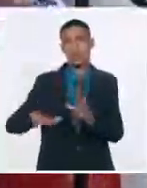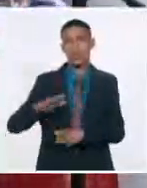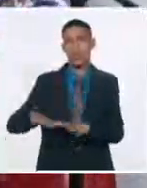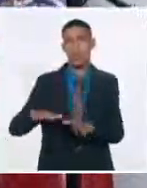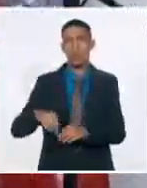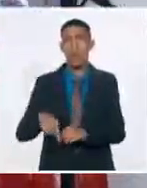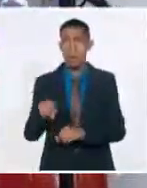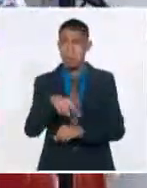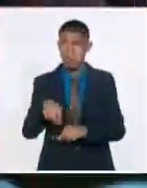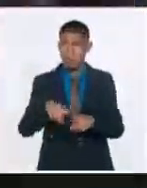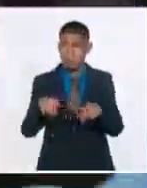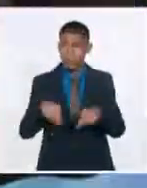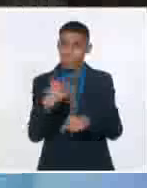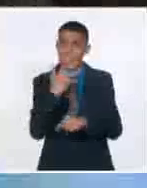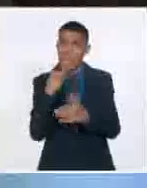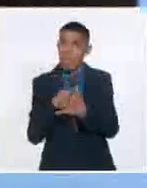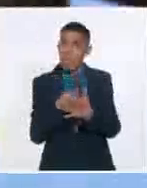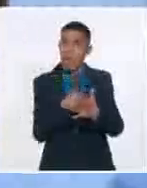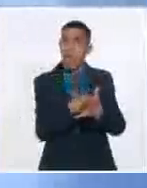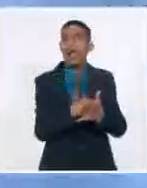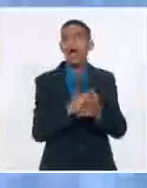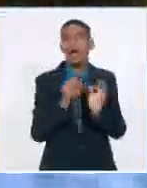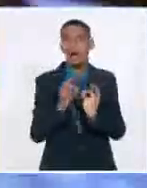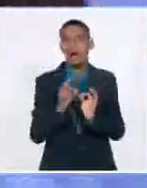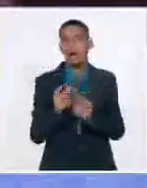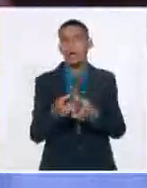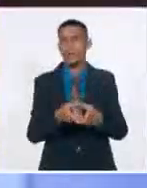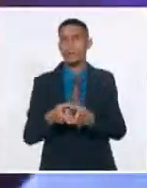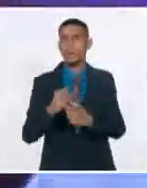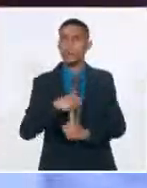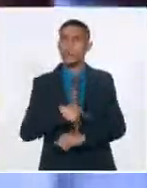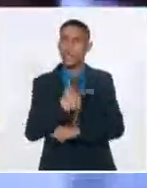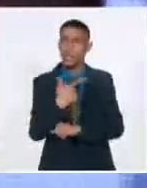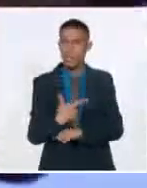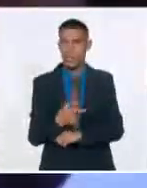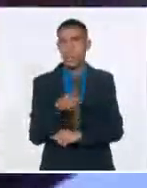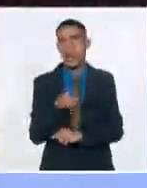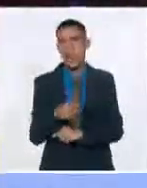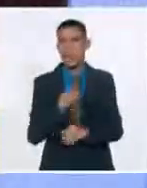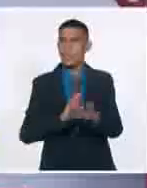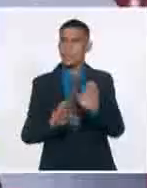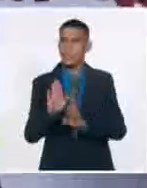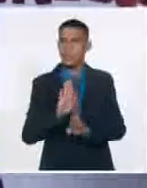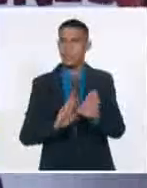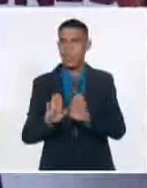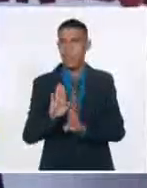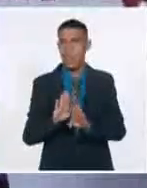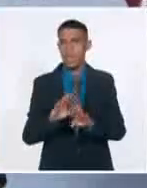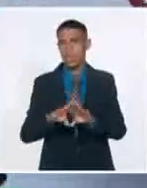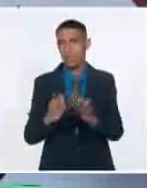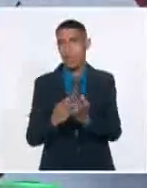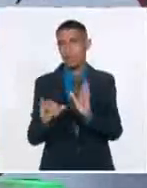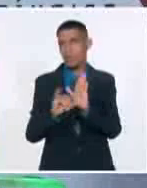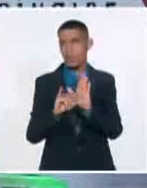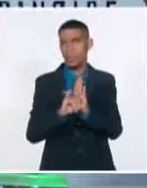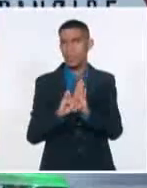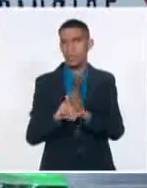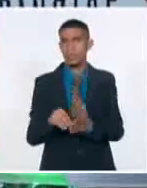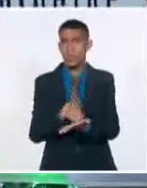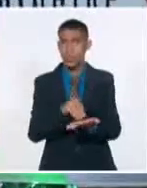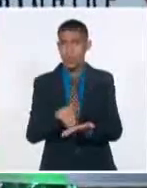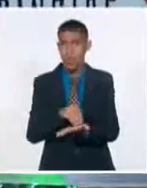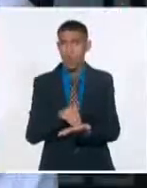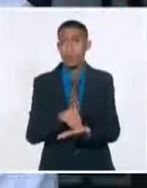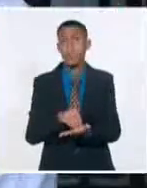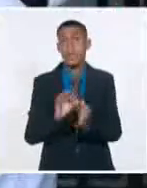que promueve la UNIAC en defensa de lo más autóctono de nuestras raíces musicales. Celebrada en el emblemático Hurón Azul